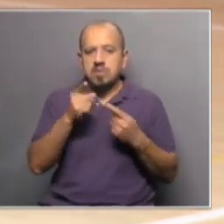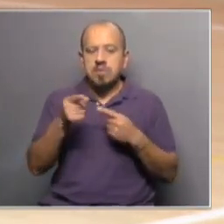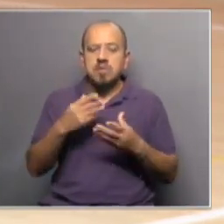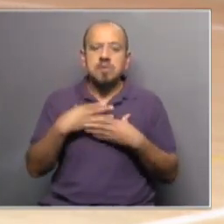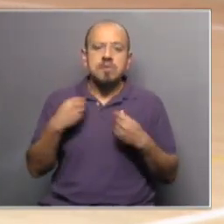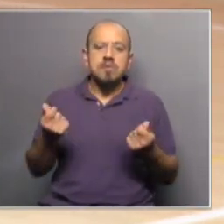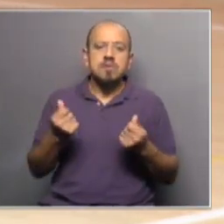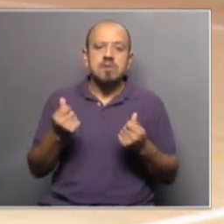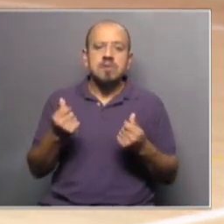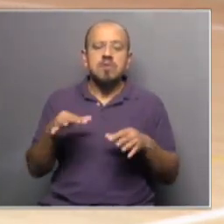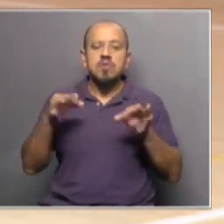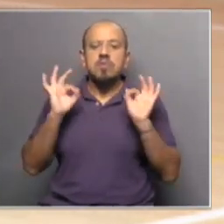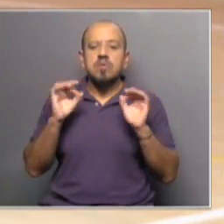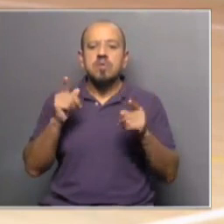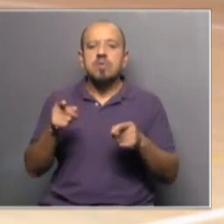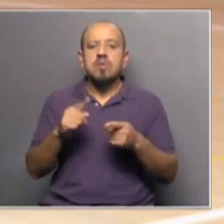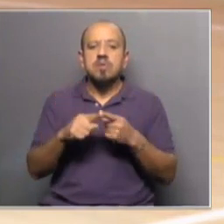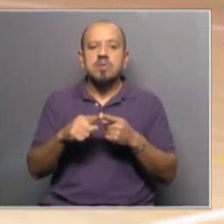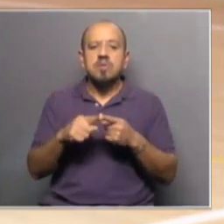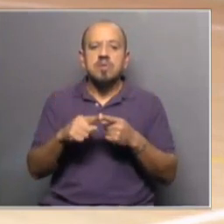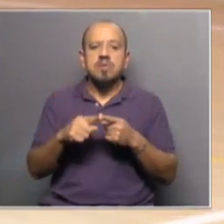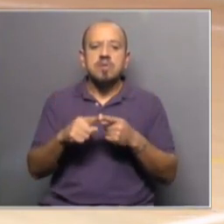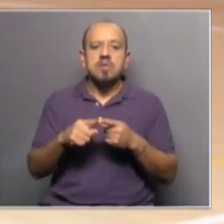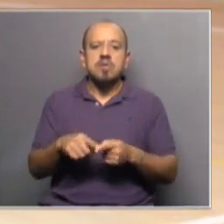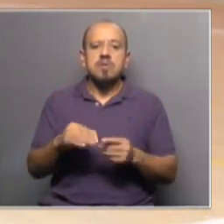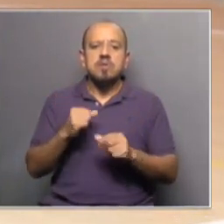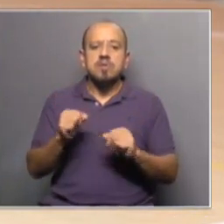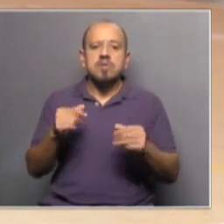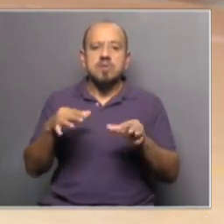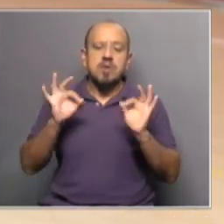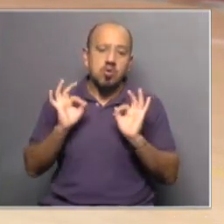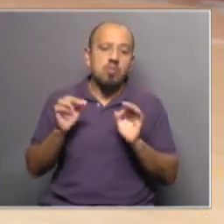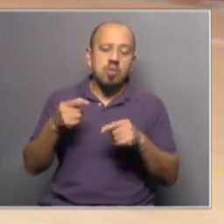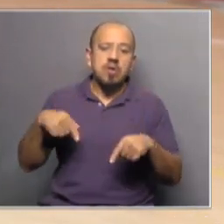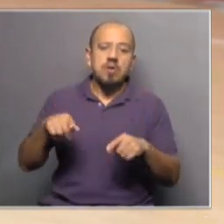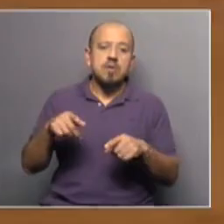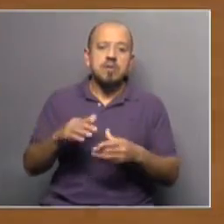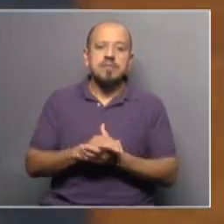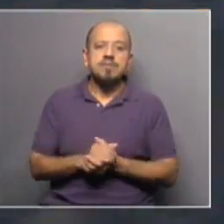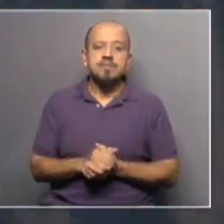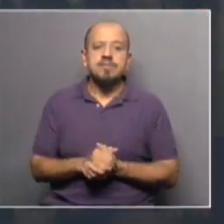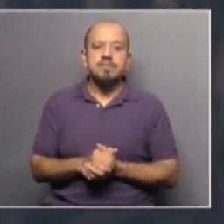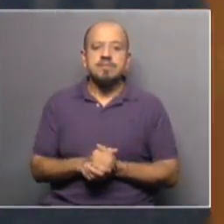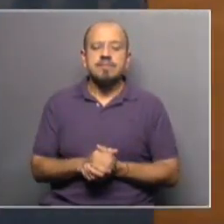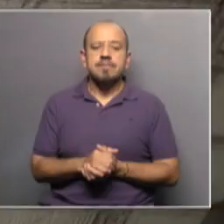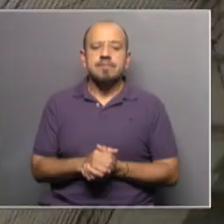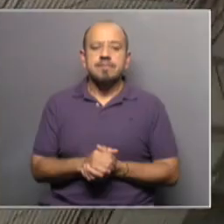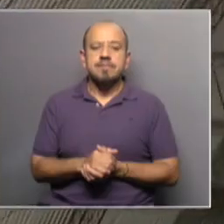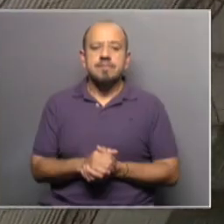sientan cómodos y que sientan que el club es un lugar donde ellos pueden estar, sentirse cómodos y tal, que sea como su casa.